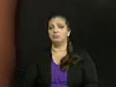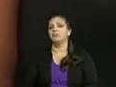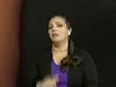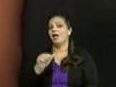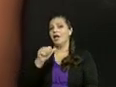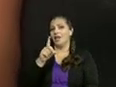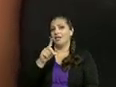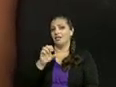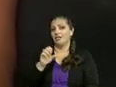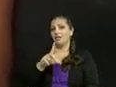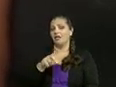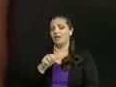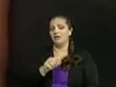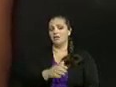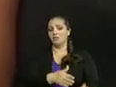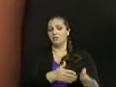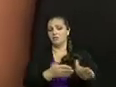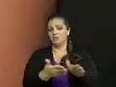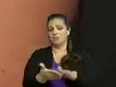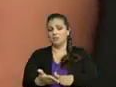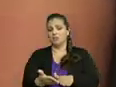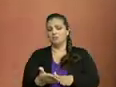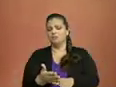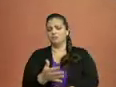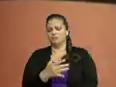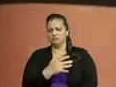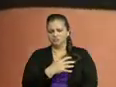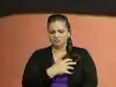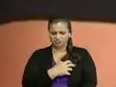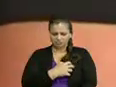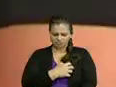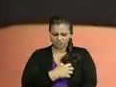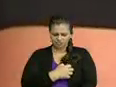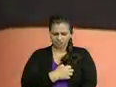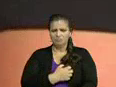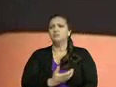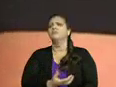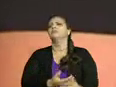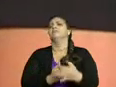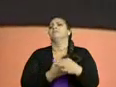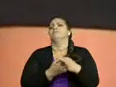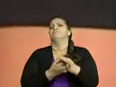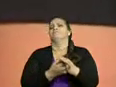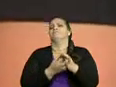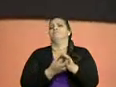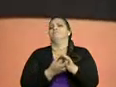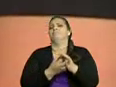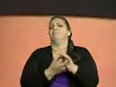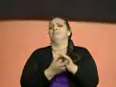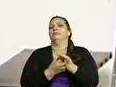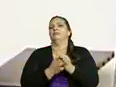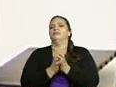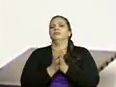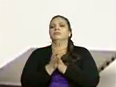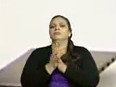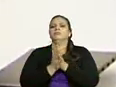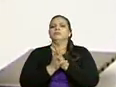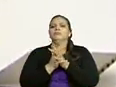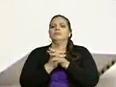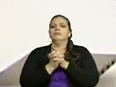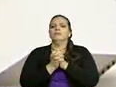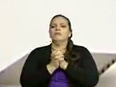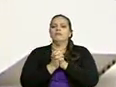mucho porque nos hace falta. Y era la alegría de nosotros, por eso nosotros estamos aquí.